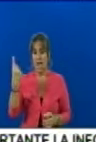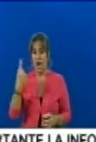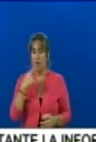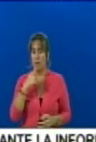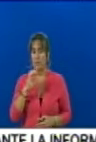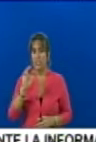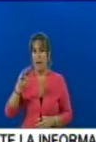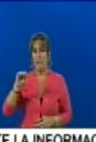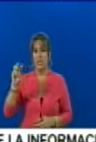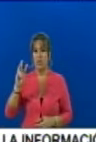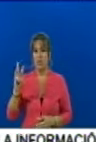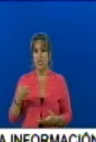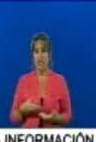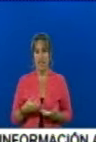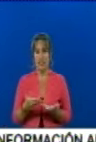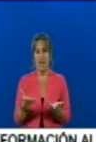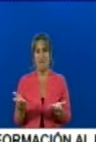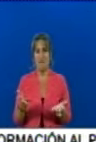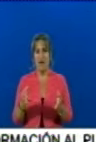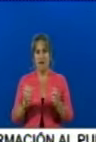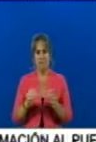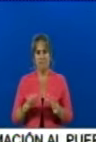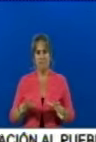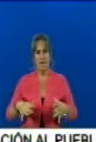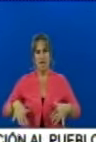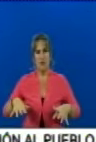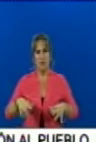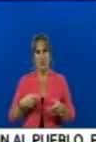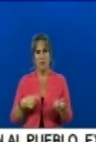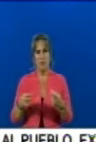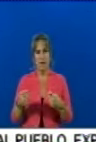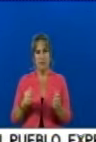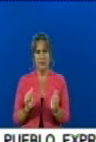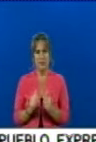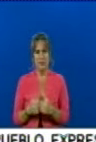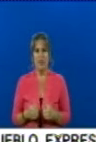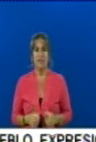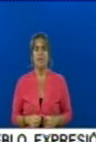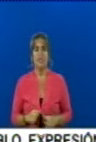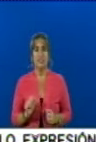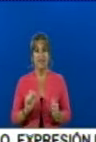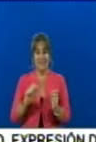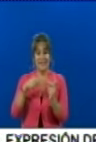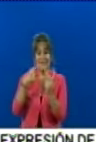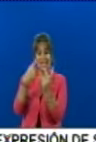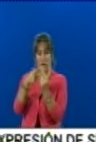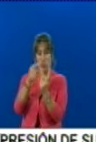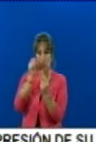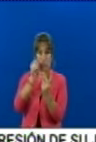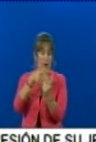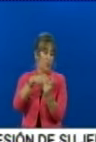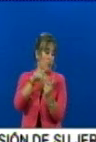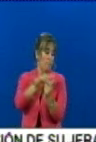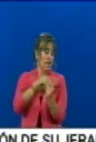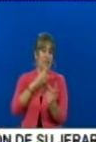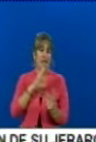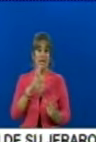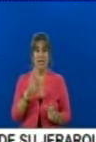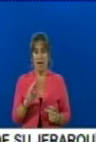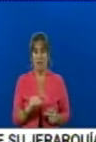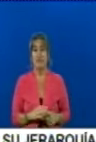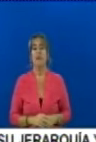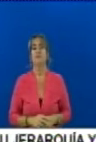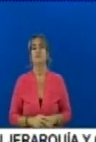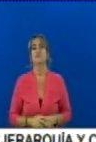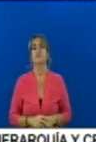3, para facilitar un poco las condiciones. En el segundo sábado, que fue el sábado pasado, al que hacía referencia